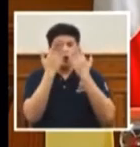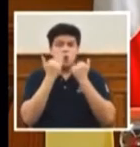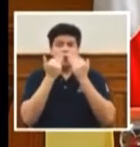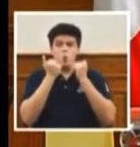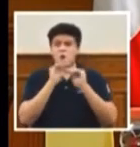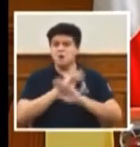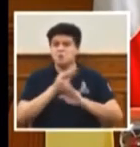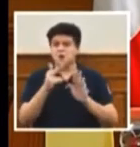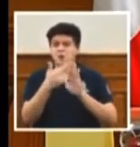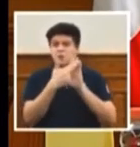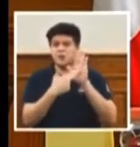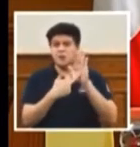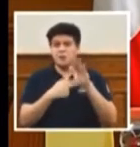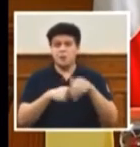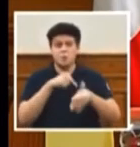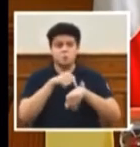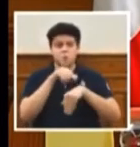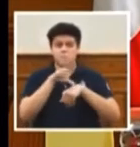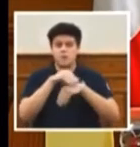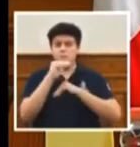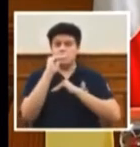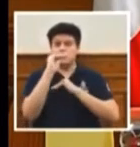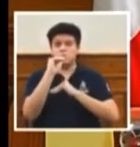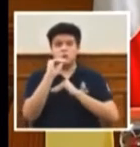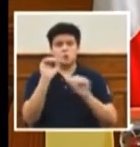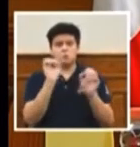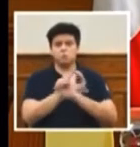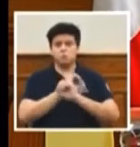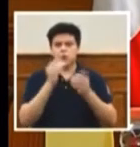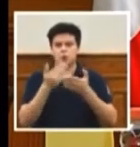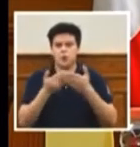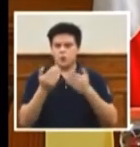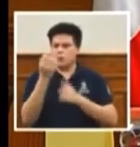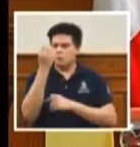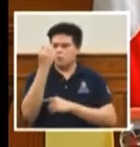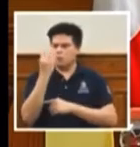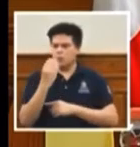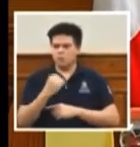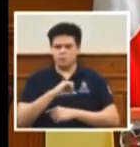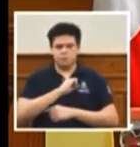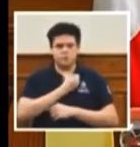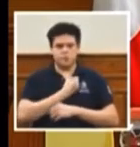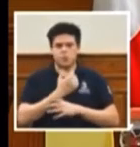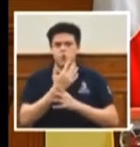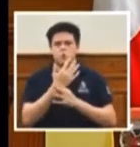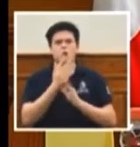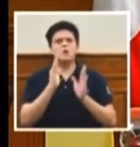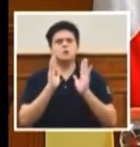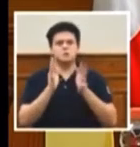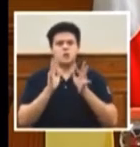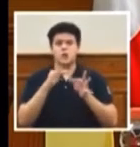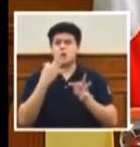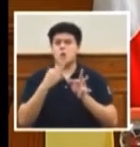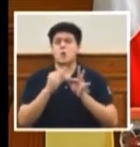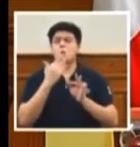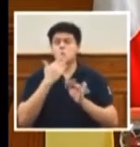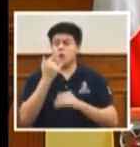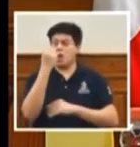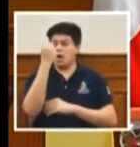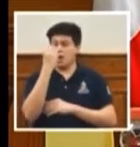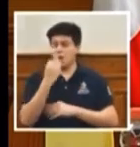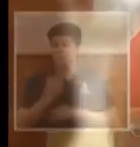de horario hoy los indicadores de salud no lo dicen están muy bien los indicadores